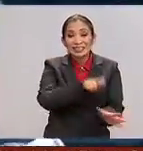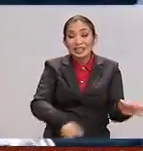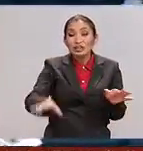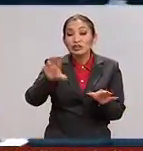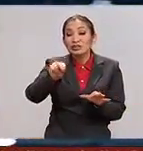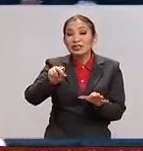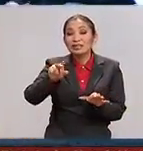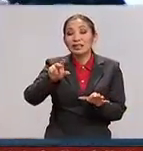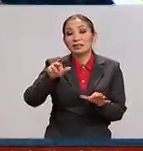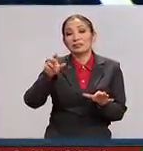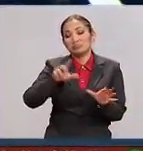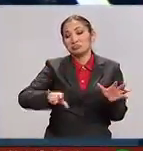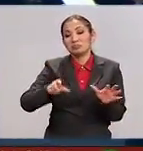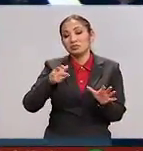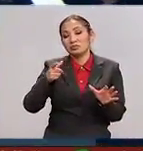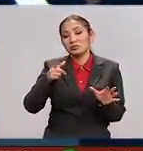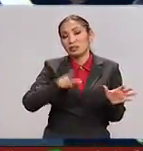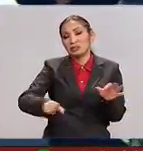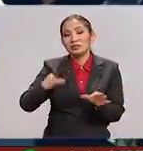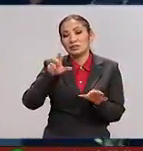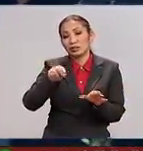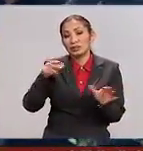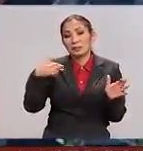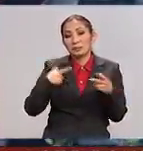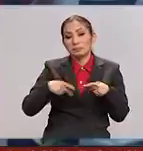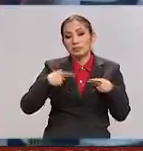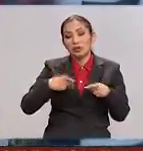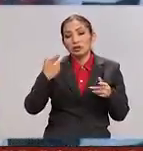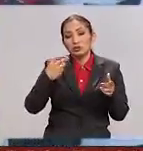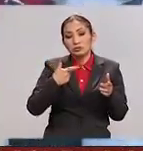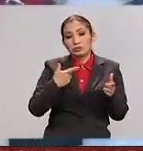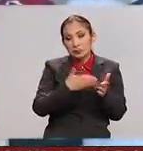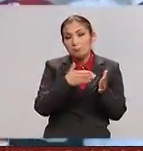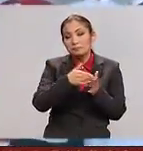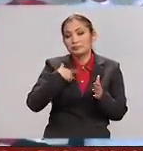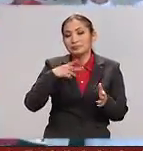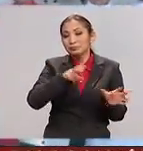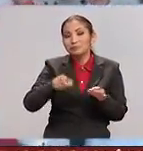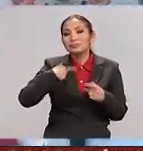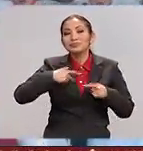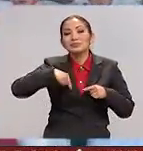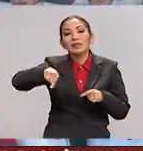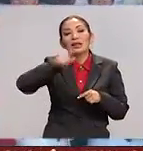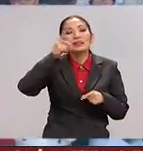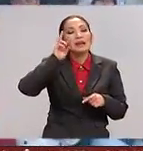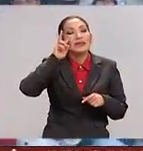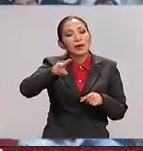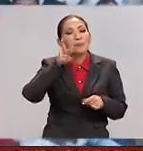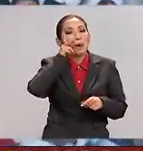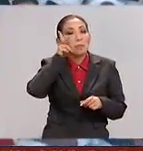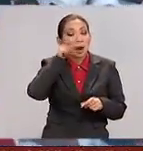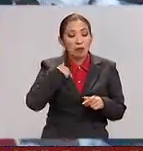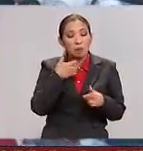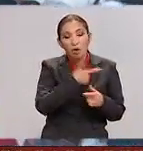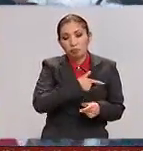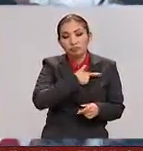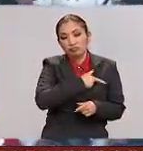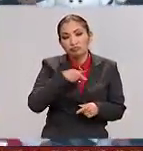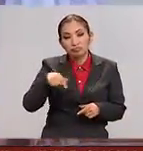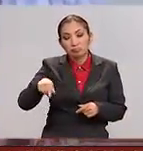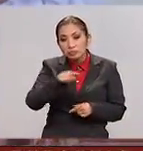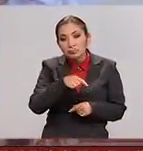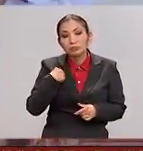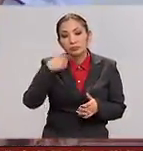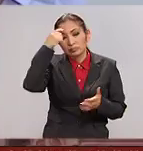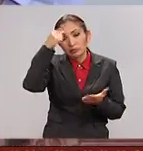mil personas, estamos hablando de que se superó con creces y creo que esto lo marcó mucho al Papa Francisco. Así que yo